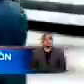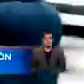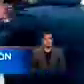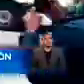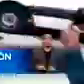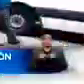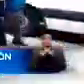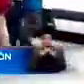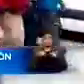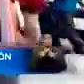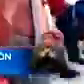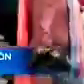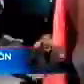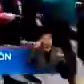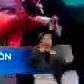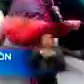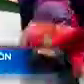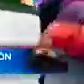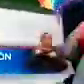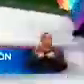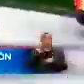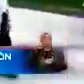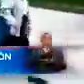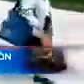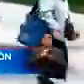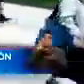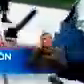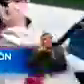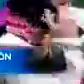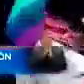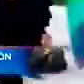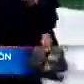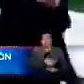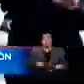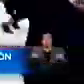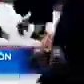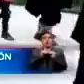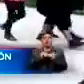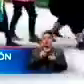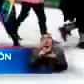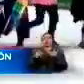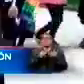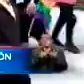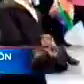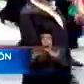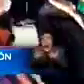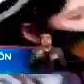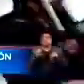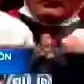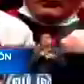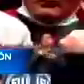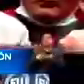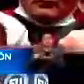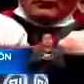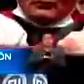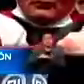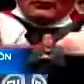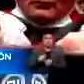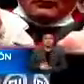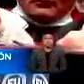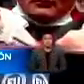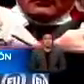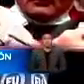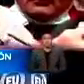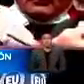La movilización que apunta a llegar a Quito la próxima semana para exigir un recuento de votos salió de Saraguro y tiene como primera parada a Azuay. Ellos